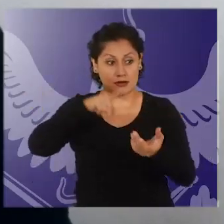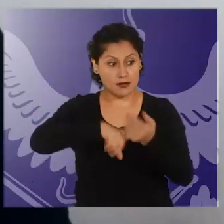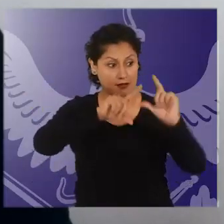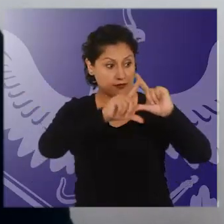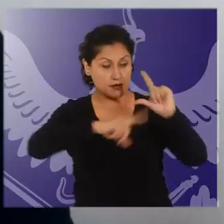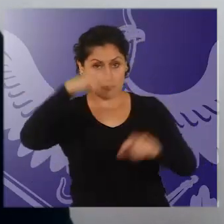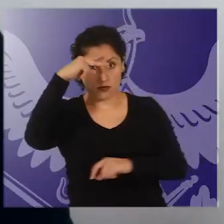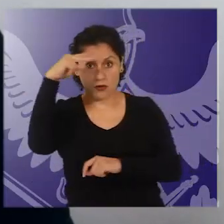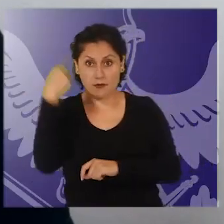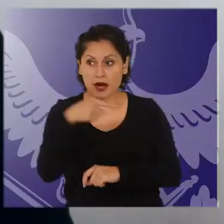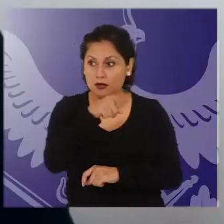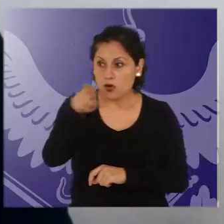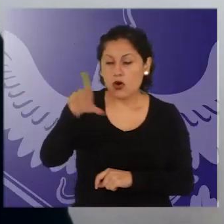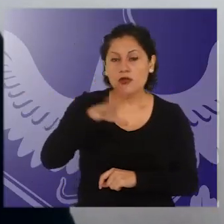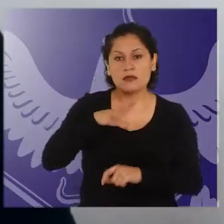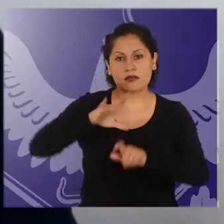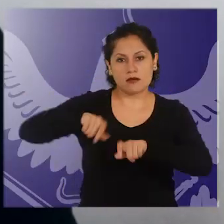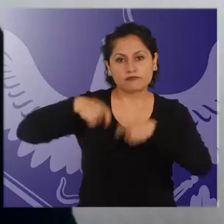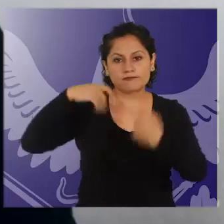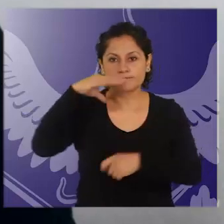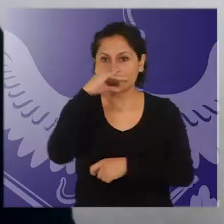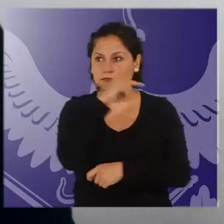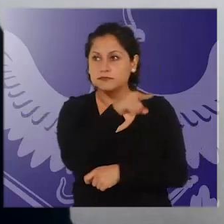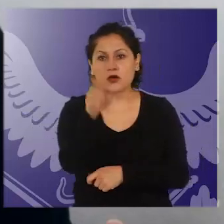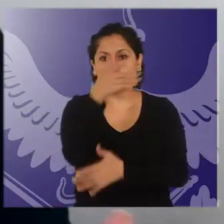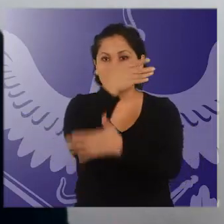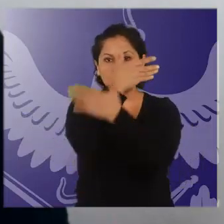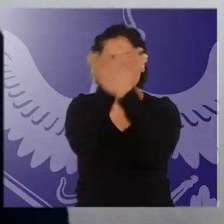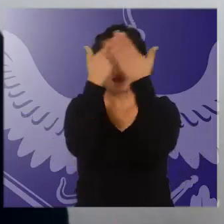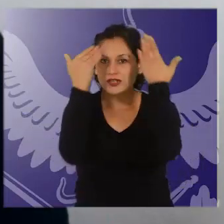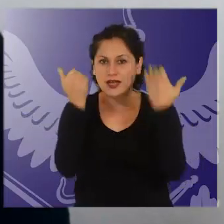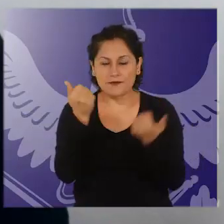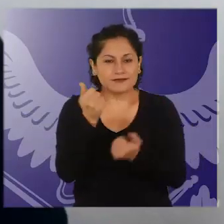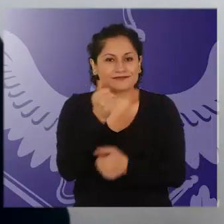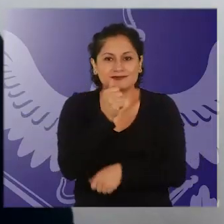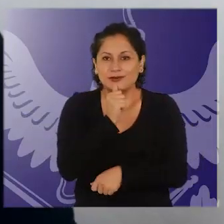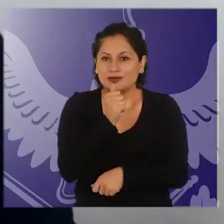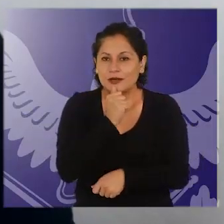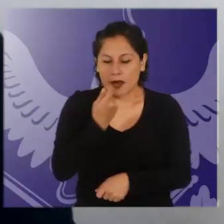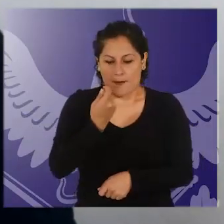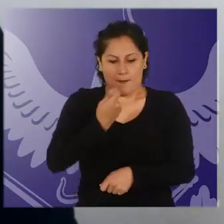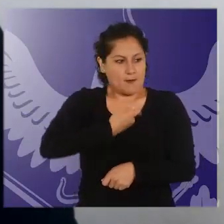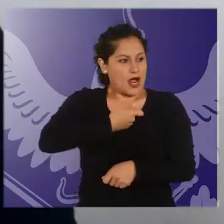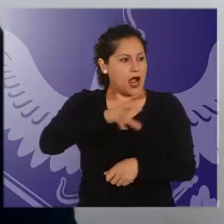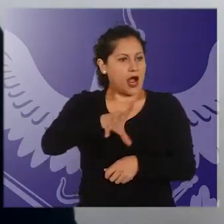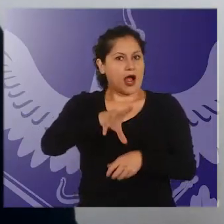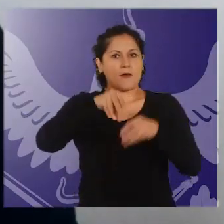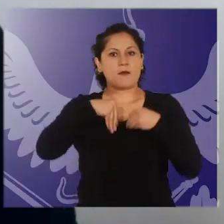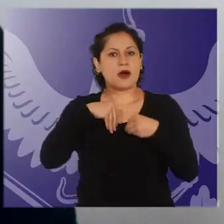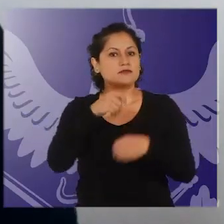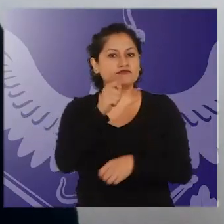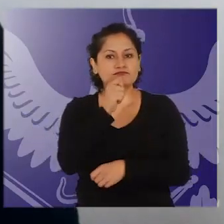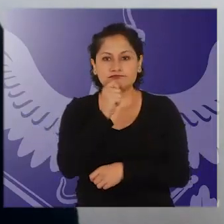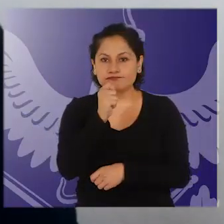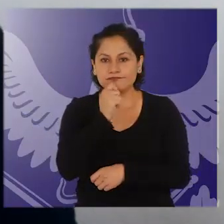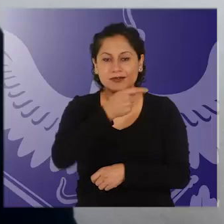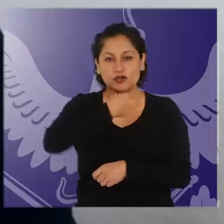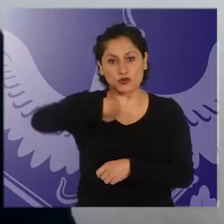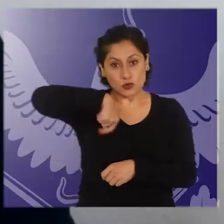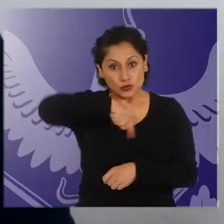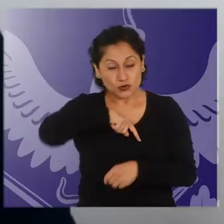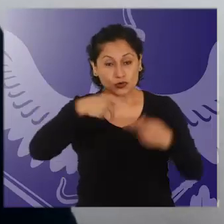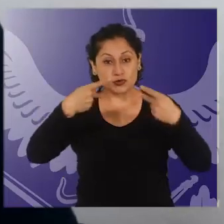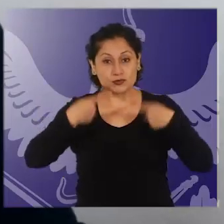siguen ignorando la presencia negra, la presencia de los pueblos afrodescendientes. No tenemos derechos